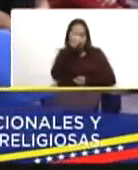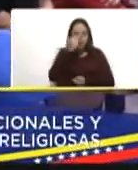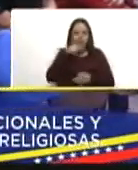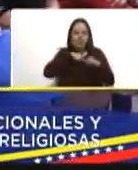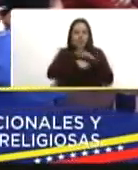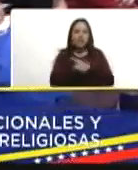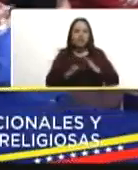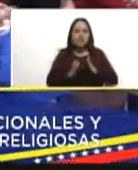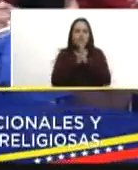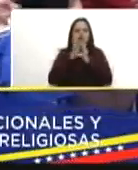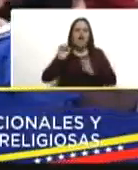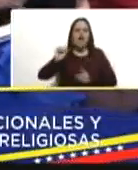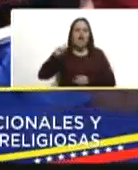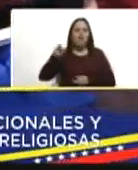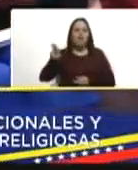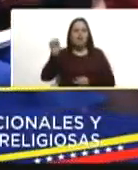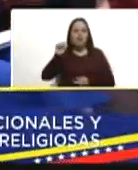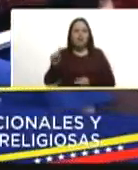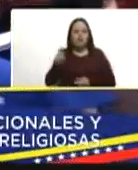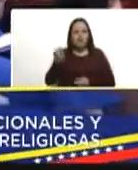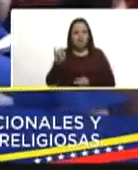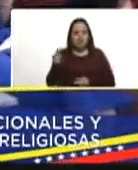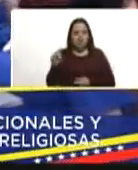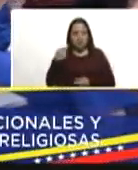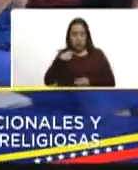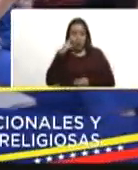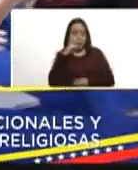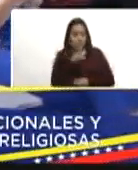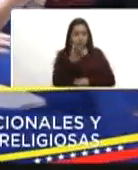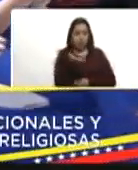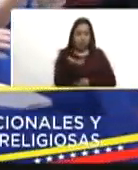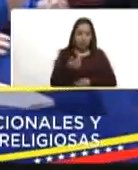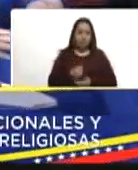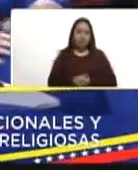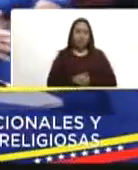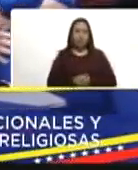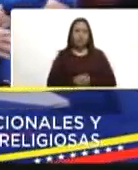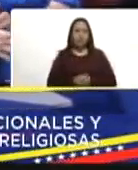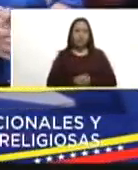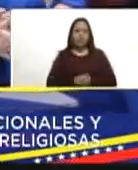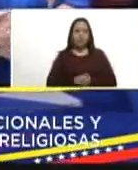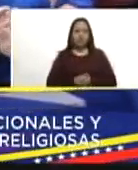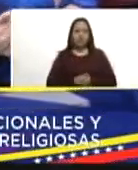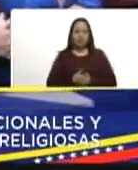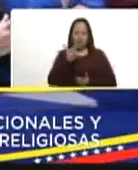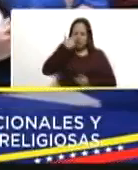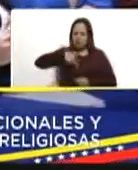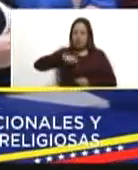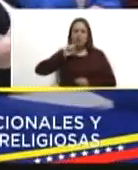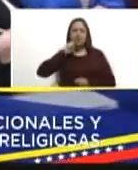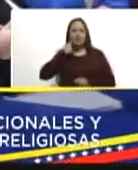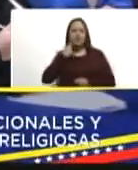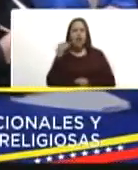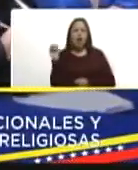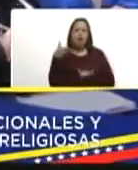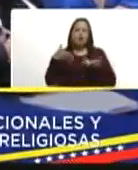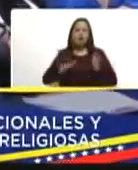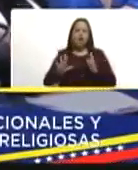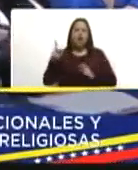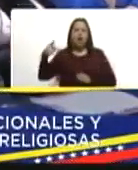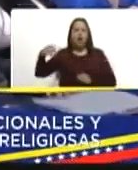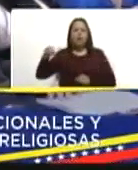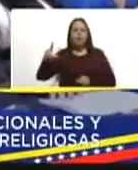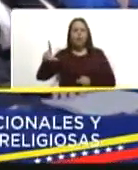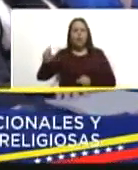el afinque de Marín ah cuando Mira ese Ruso y ese polaco